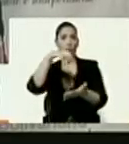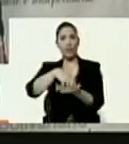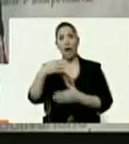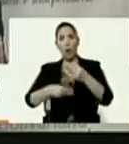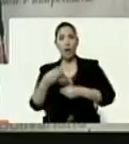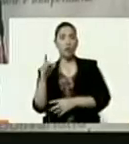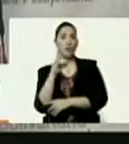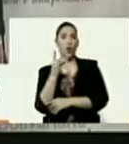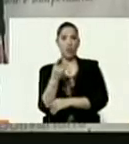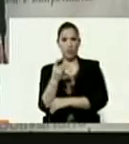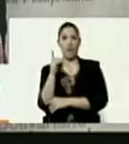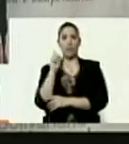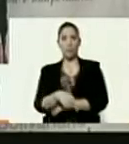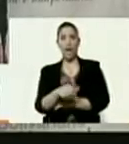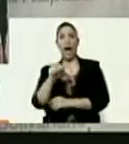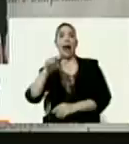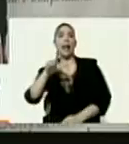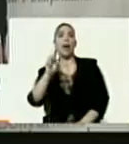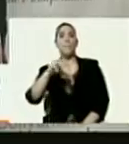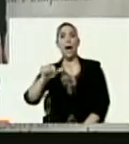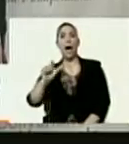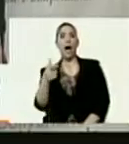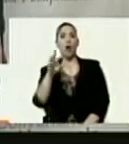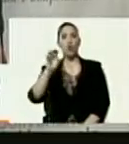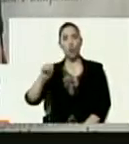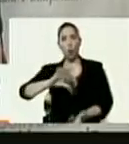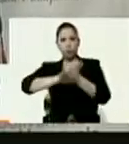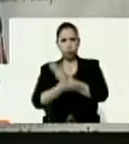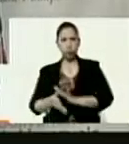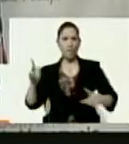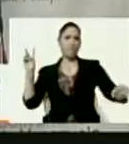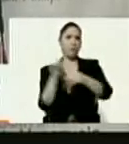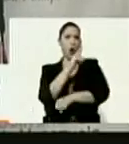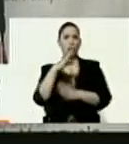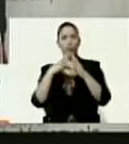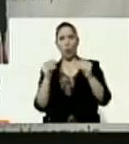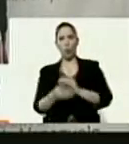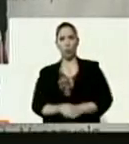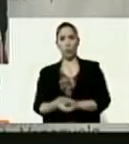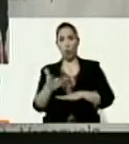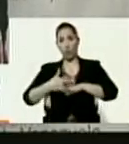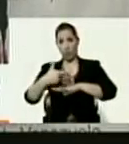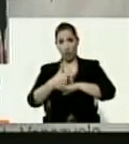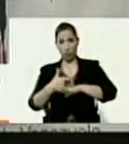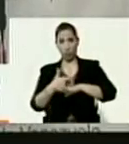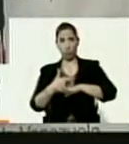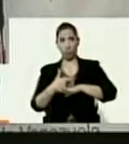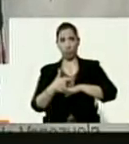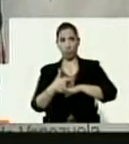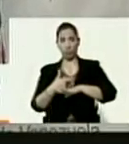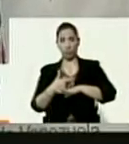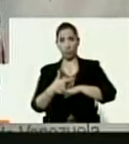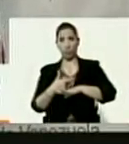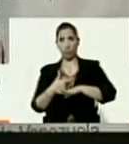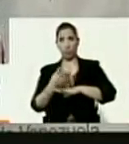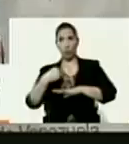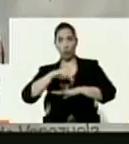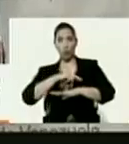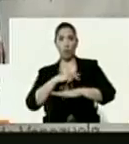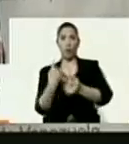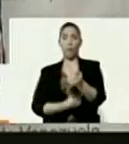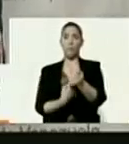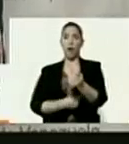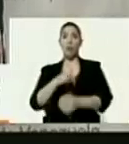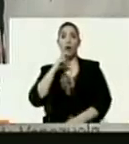en Bolivia y que acabó de manera violenta con el gobierno de nuestro hermano Evo Morales.